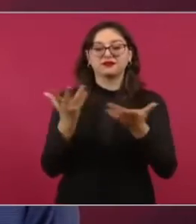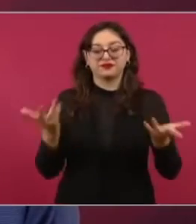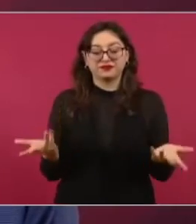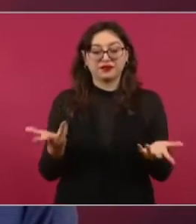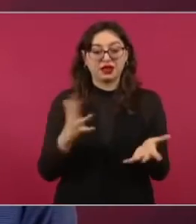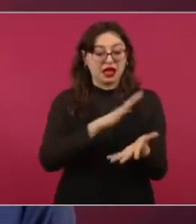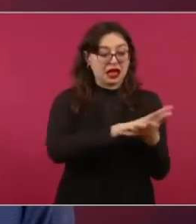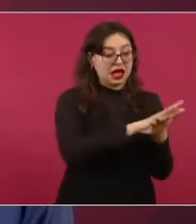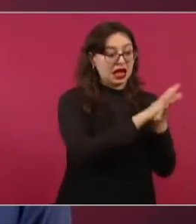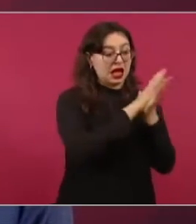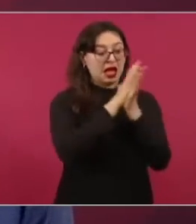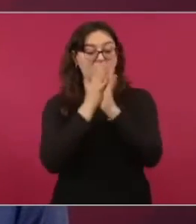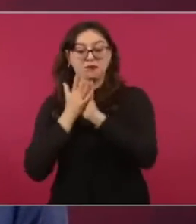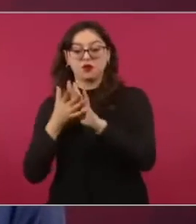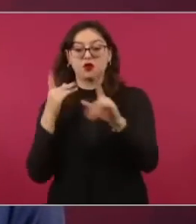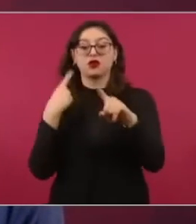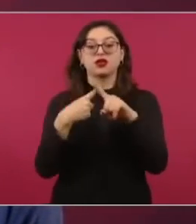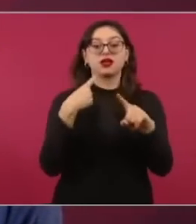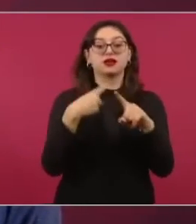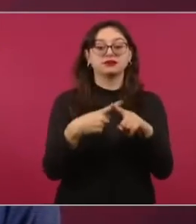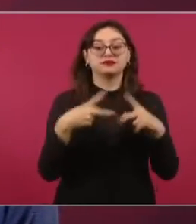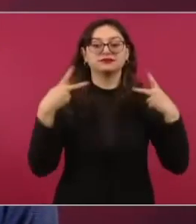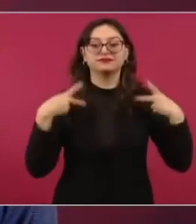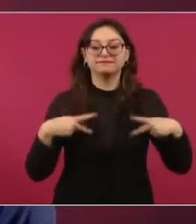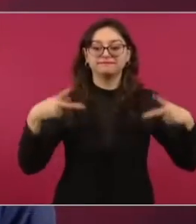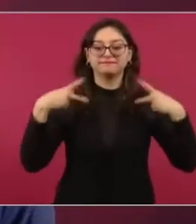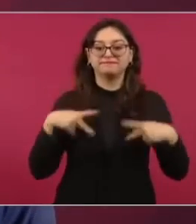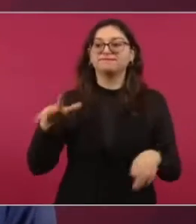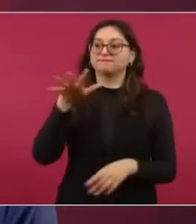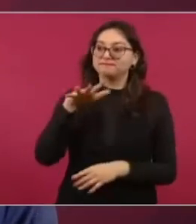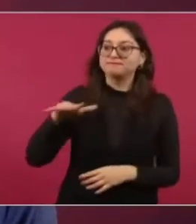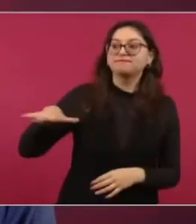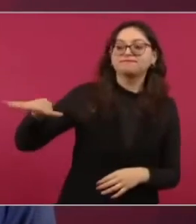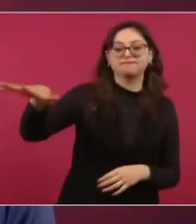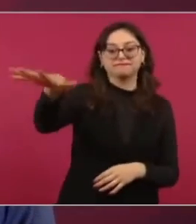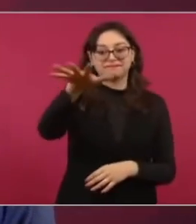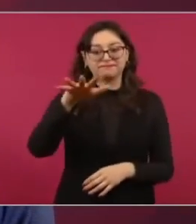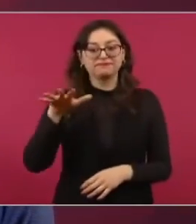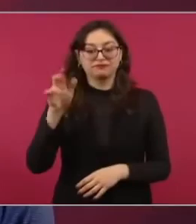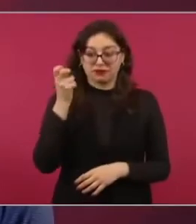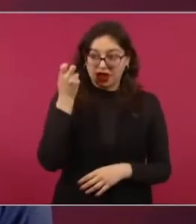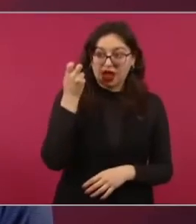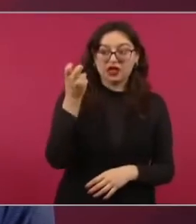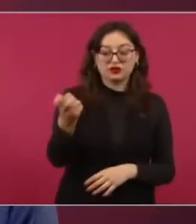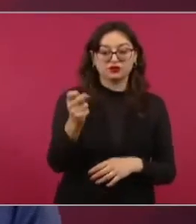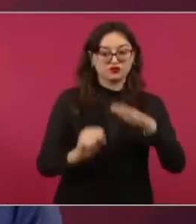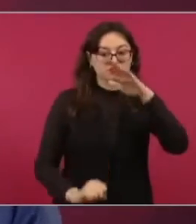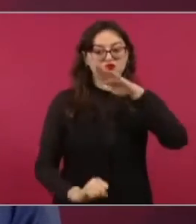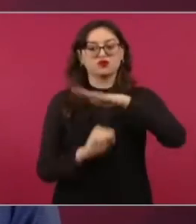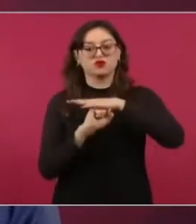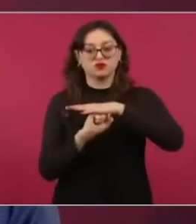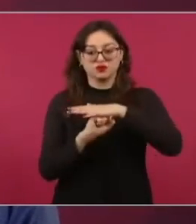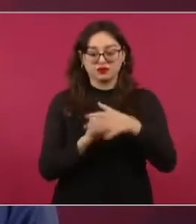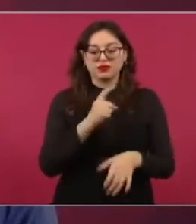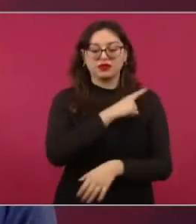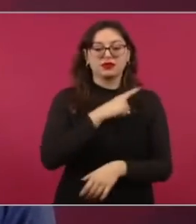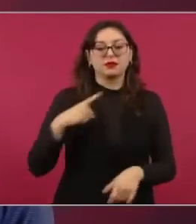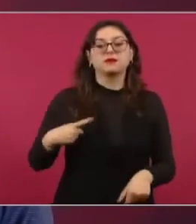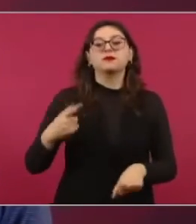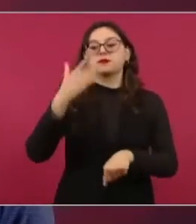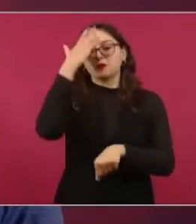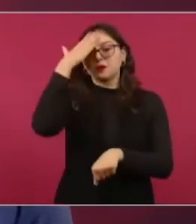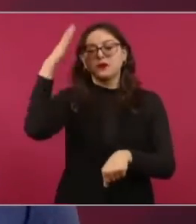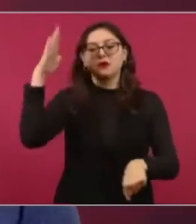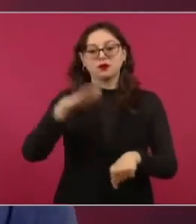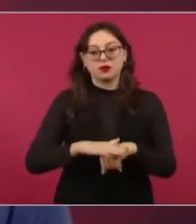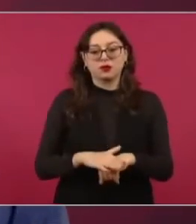del cambio es el pueblo. Eso no se debe de olvidar y hay que internalizarlo.